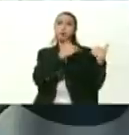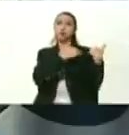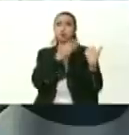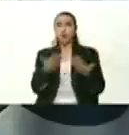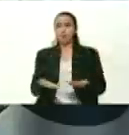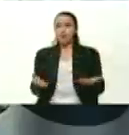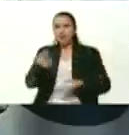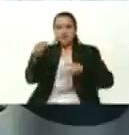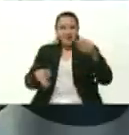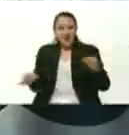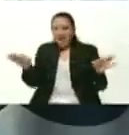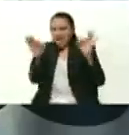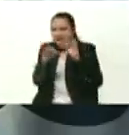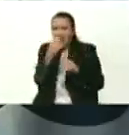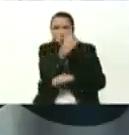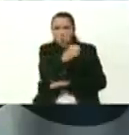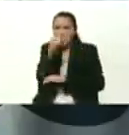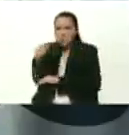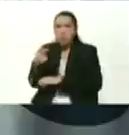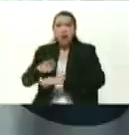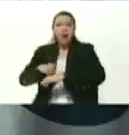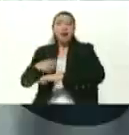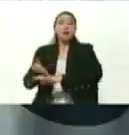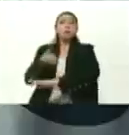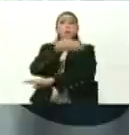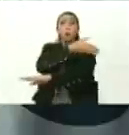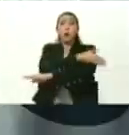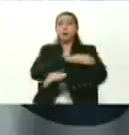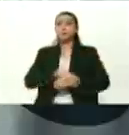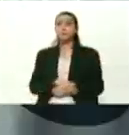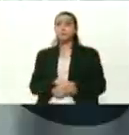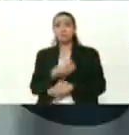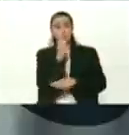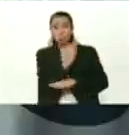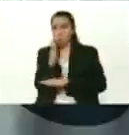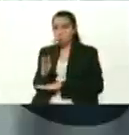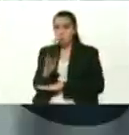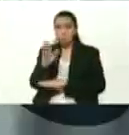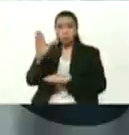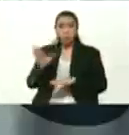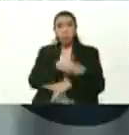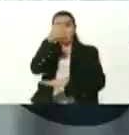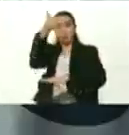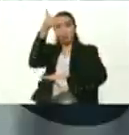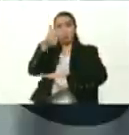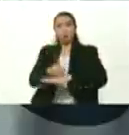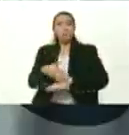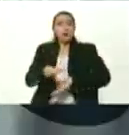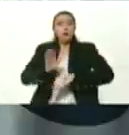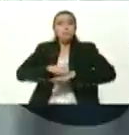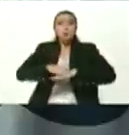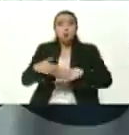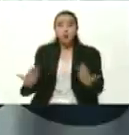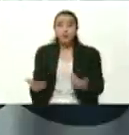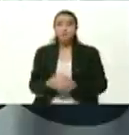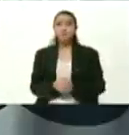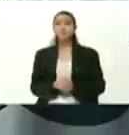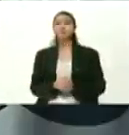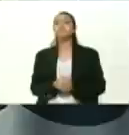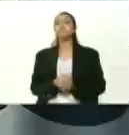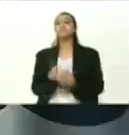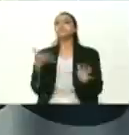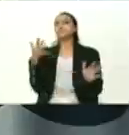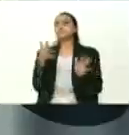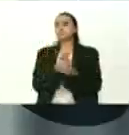de ningún fiscal de la época para sancionar a los responsables, que si vamos por lo que significó